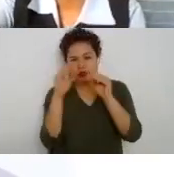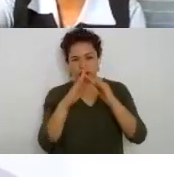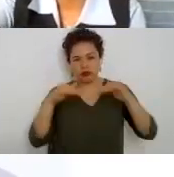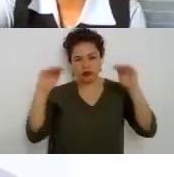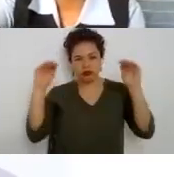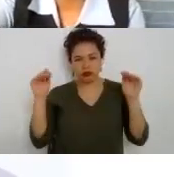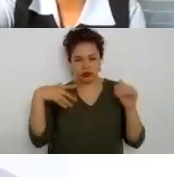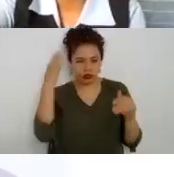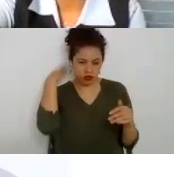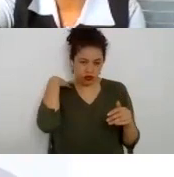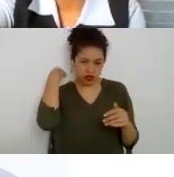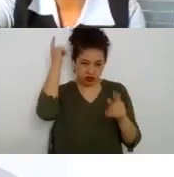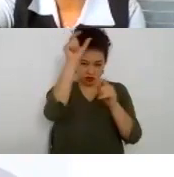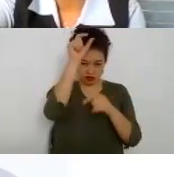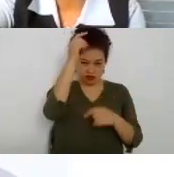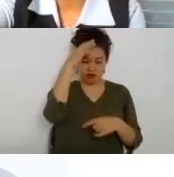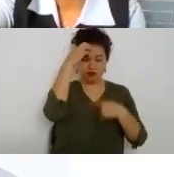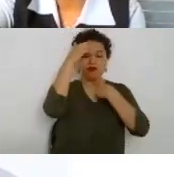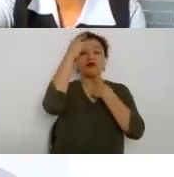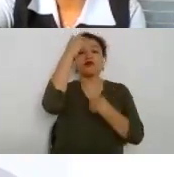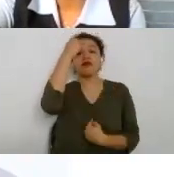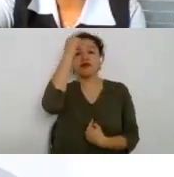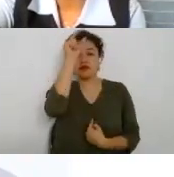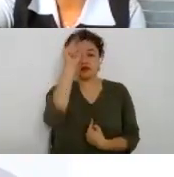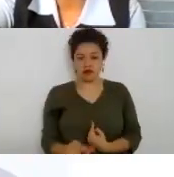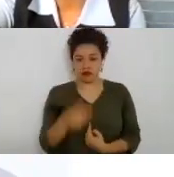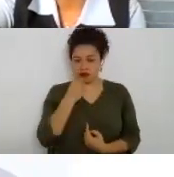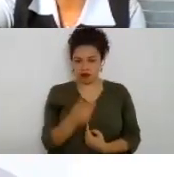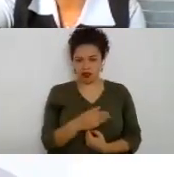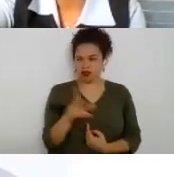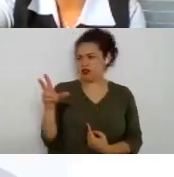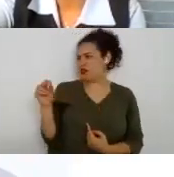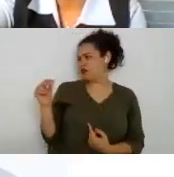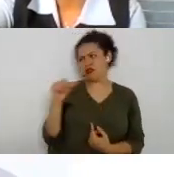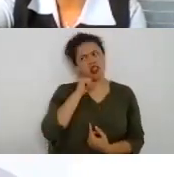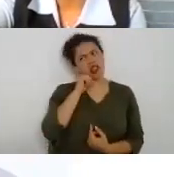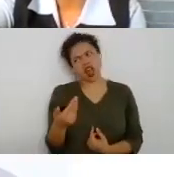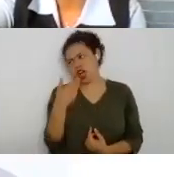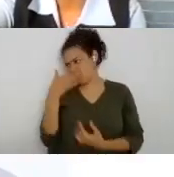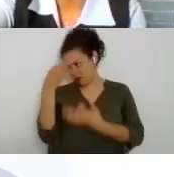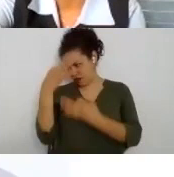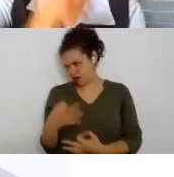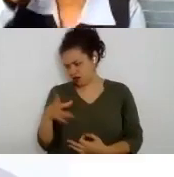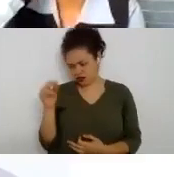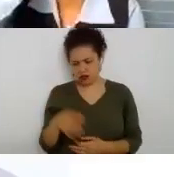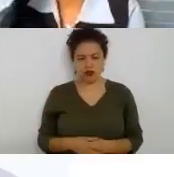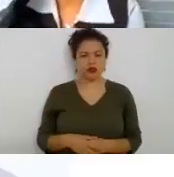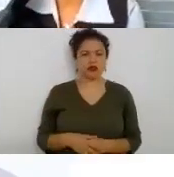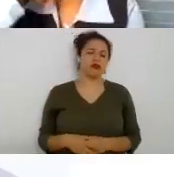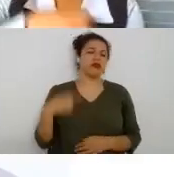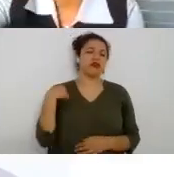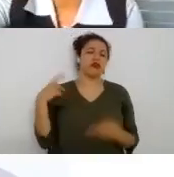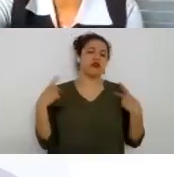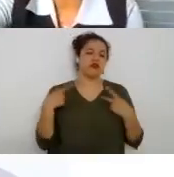¿Su cuello está alineado con el tronco del cuerpo? No, pues no está alineado de nada. Exactamente, entonces ahí yo podría estar lastimando a